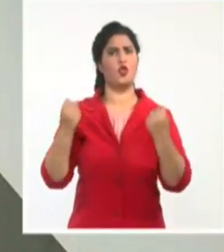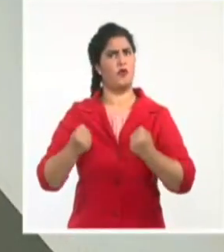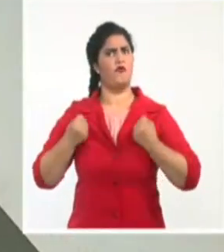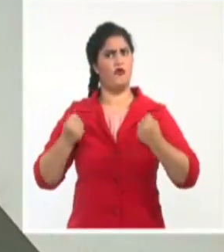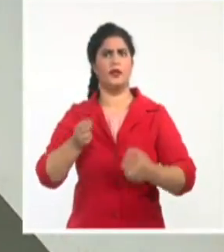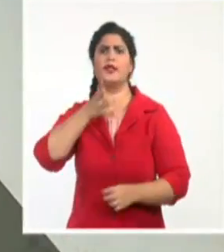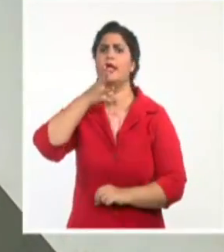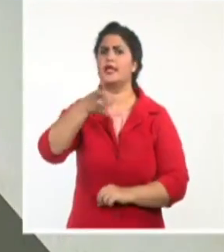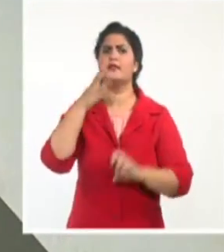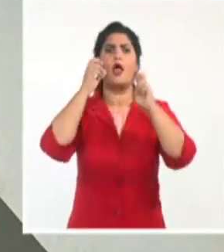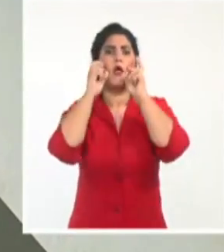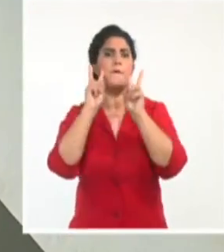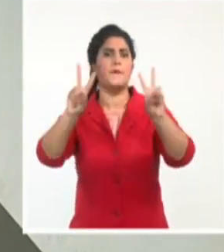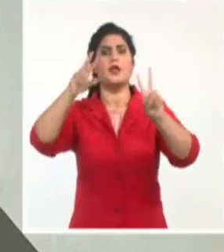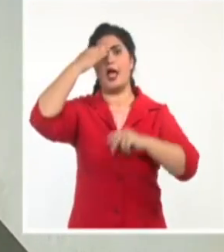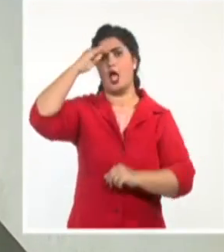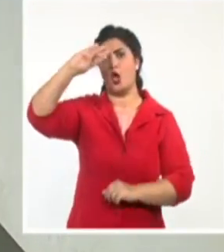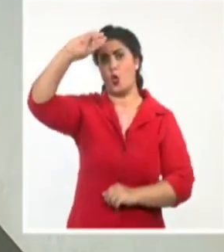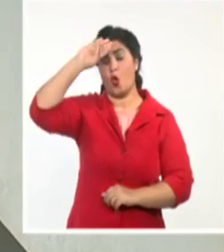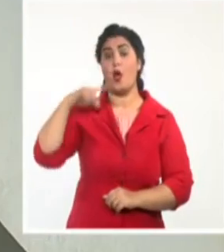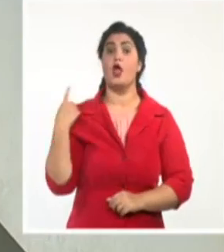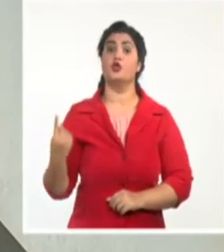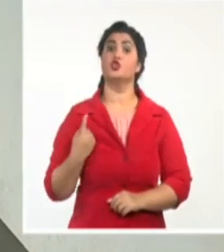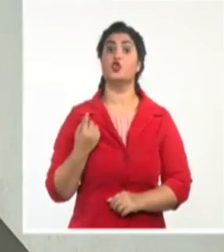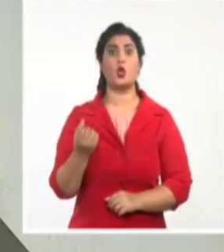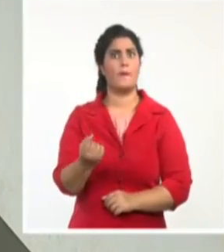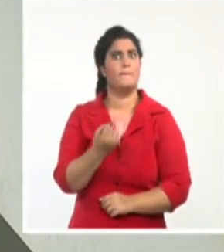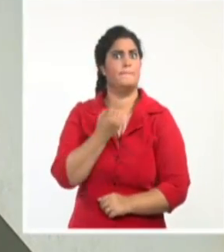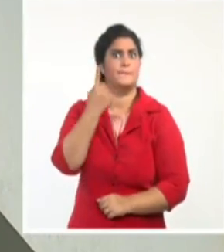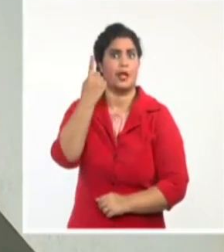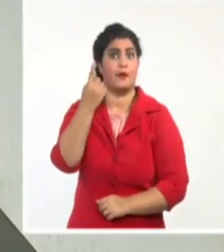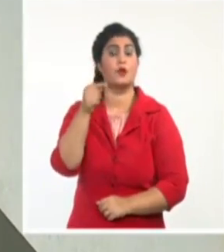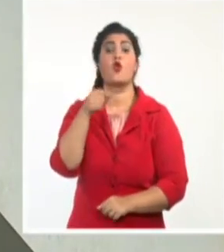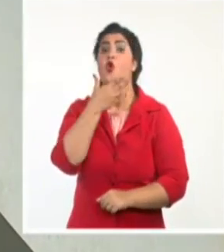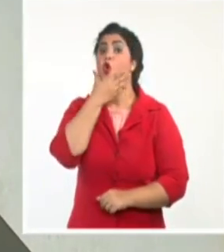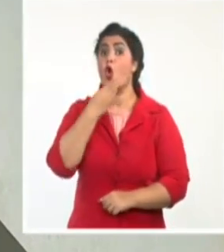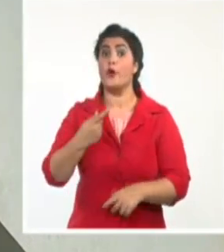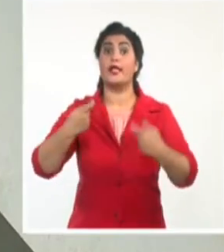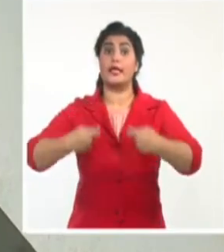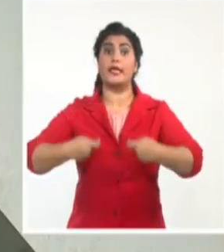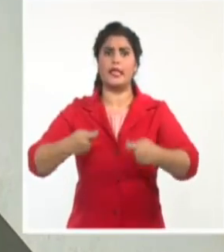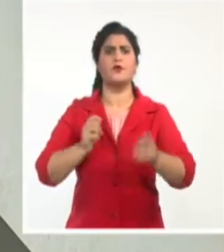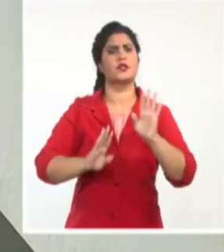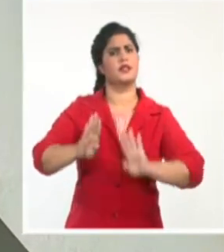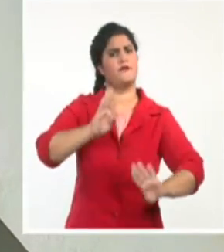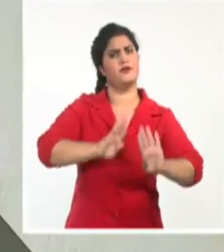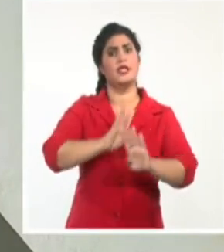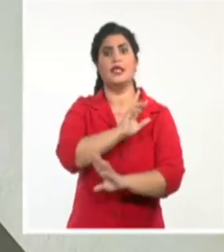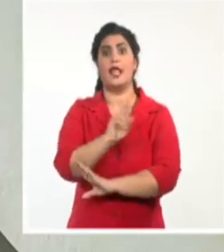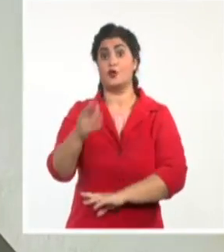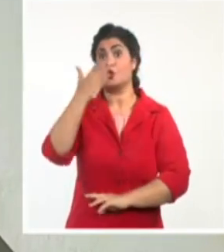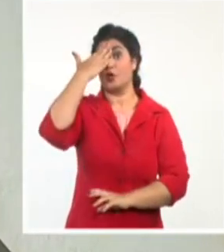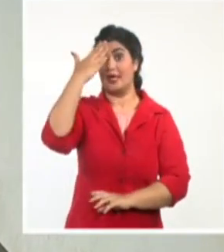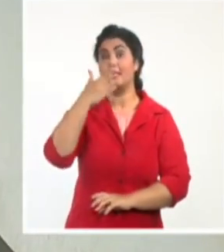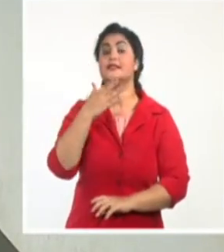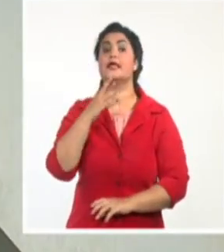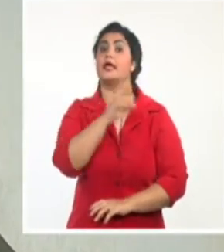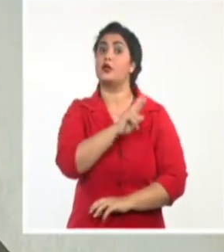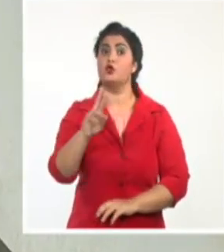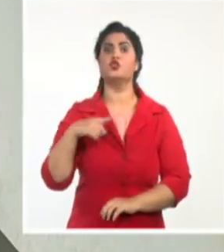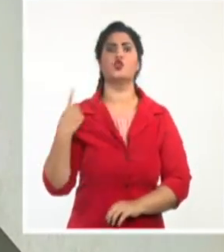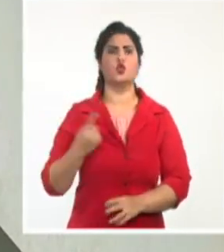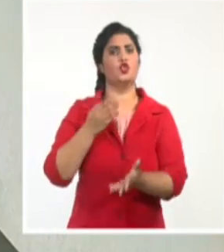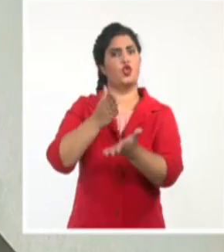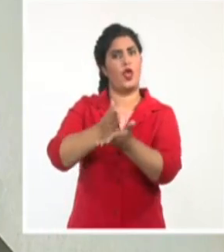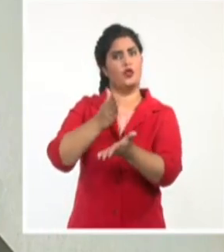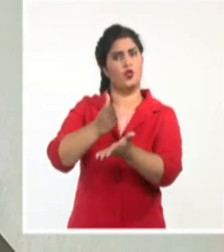tenemos que dar el paso para apoyar nuestra revolución y luchar por lo que nosotros queremos. Ya que gracias a esta revolución hoy nosotros estamos estudiando